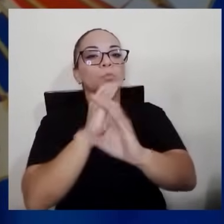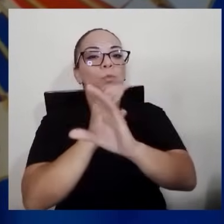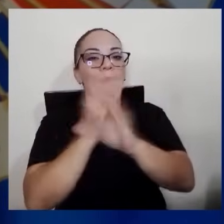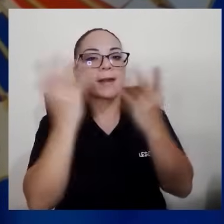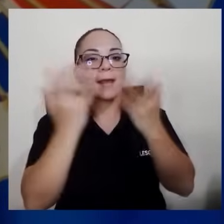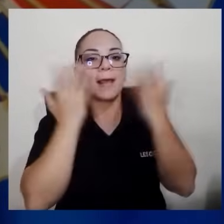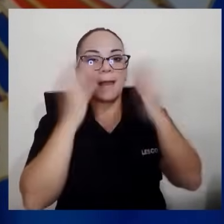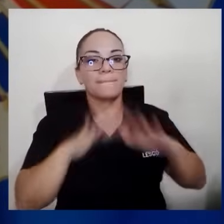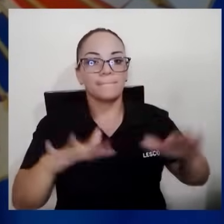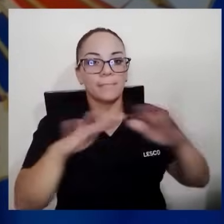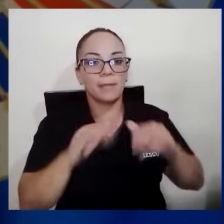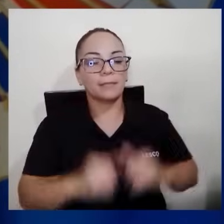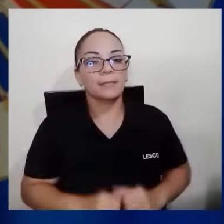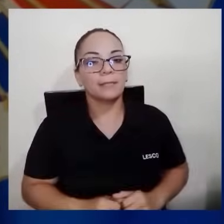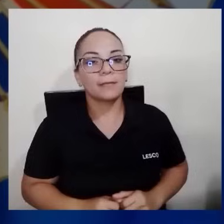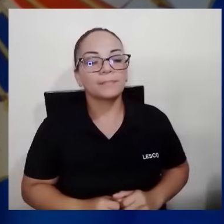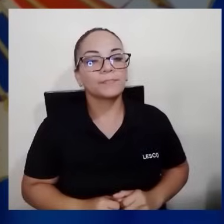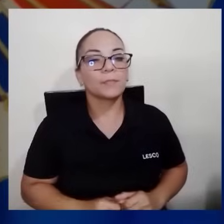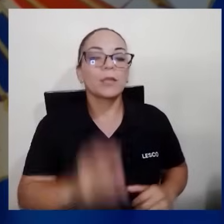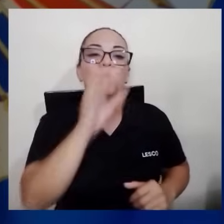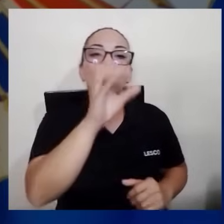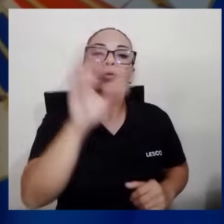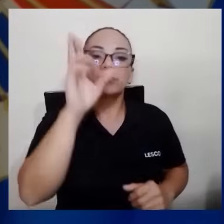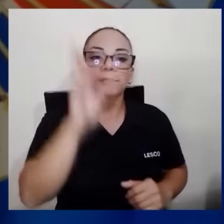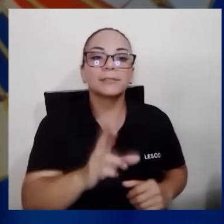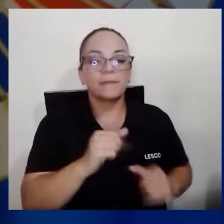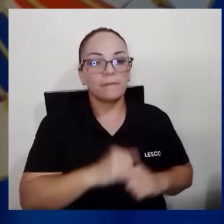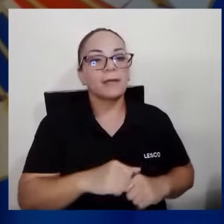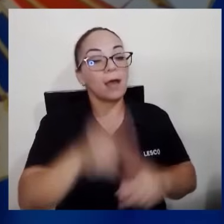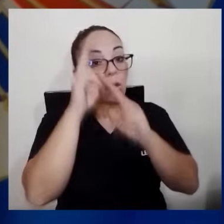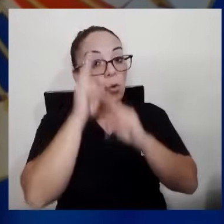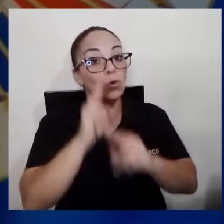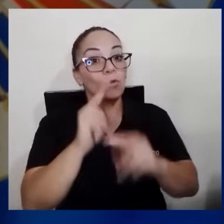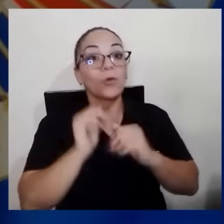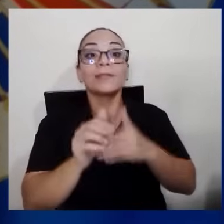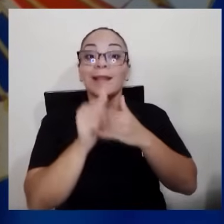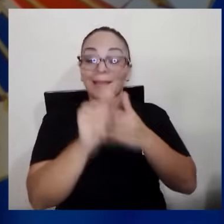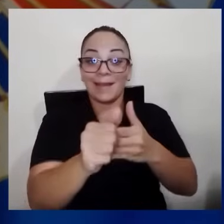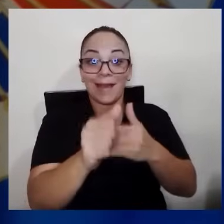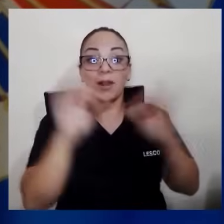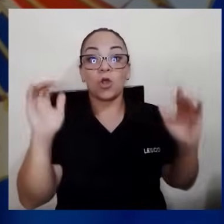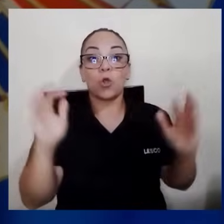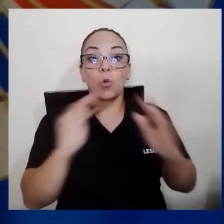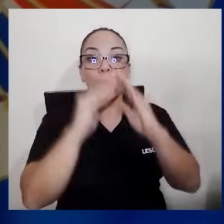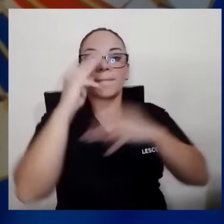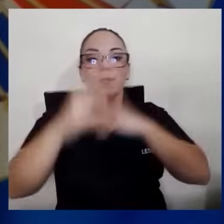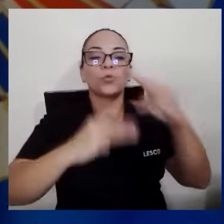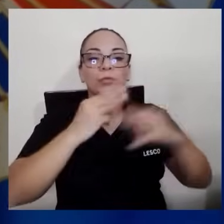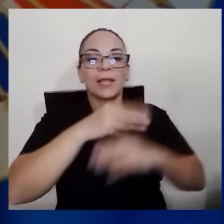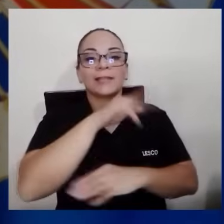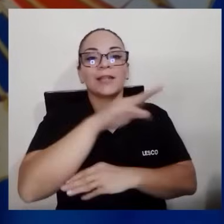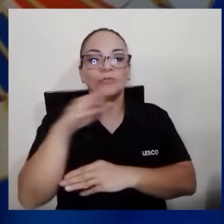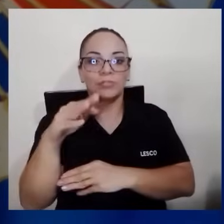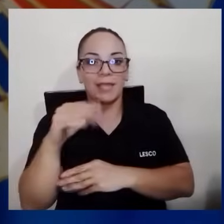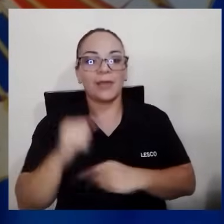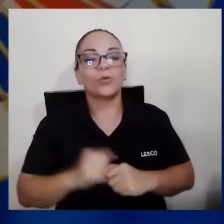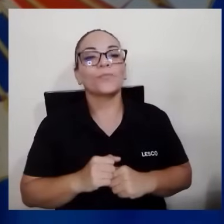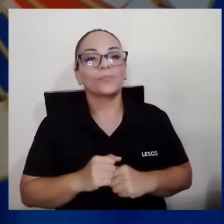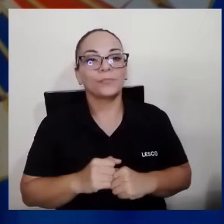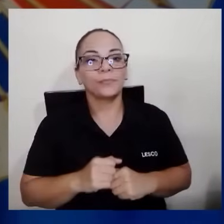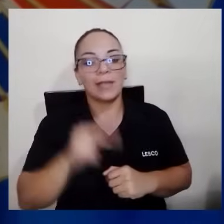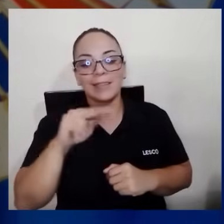ambiente Costa Rica tendrá el honor de presidir la Cumbre mundial del océano en nisa